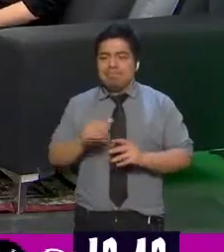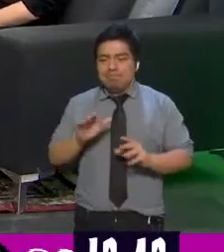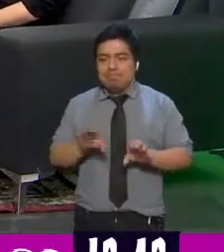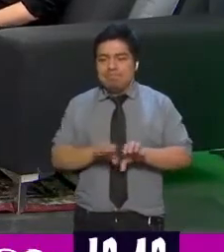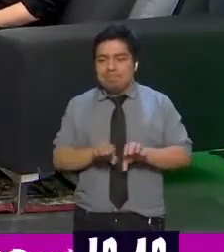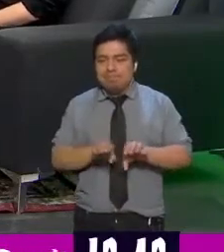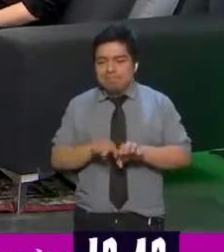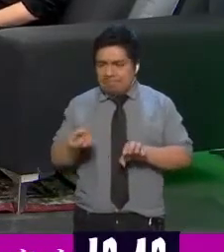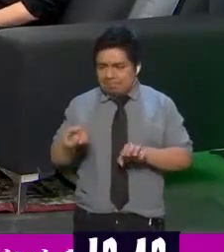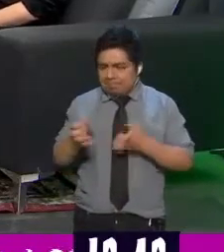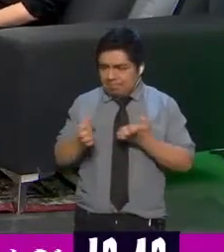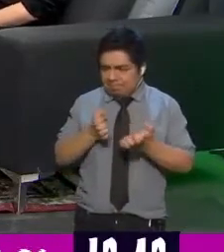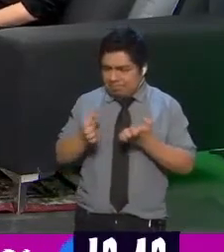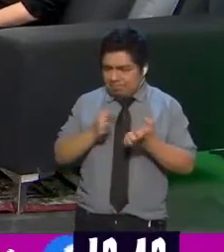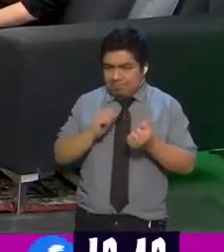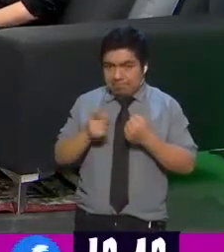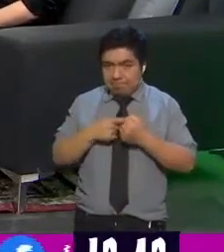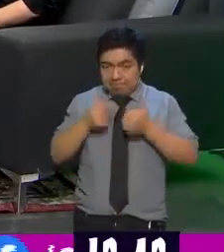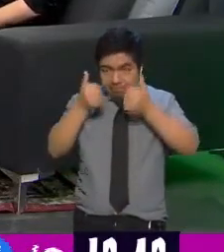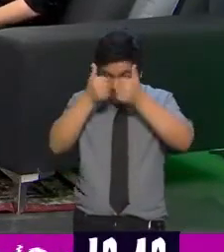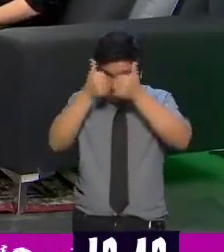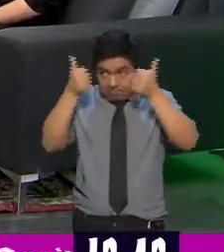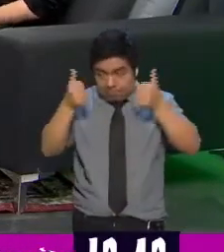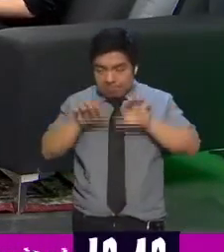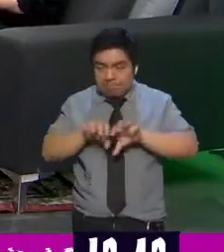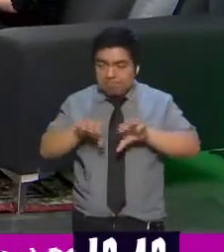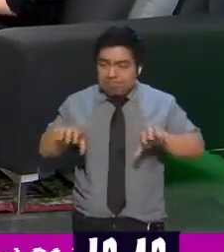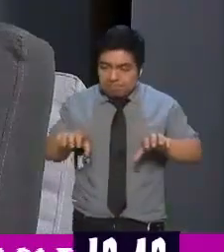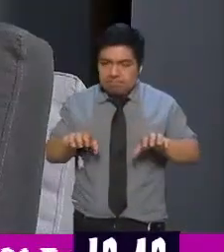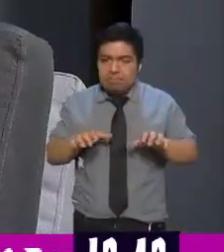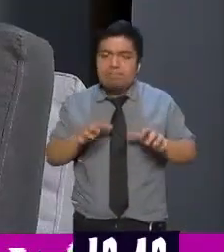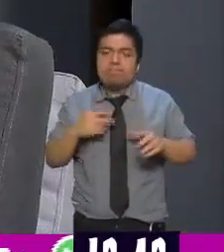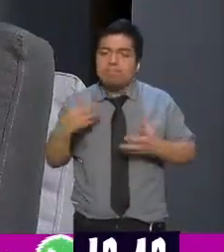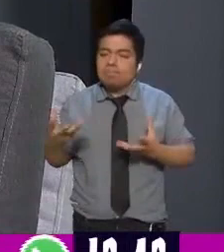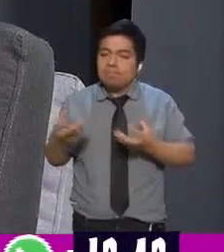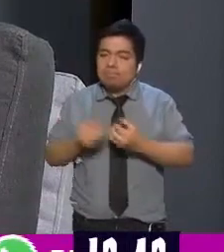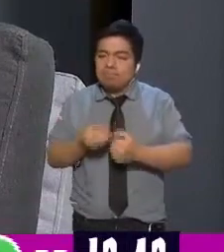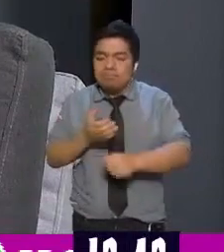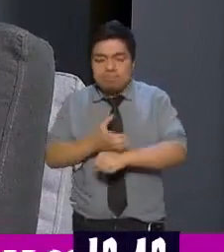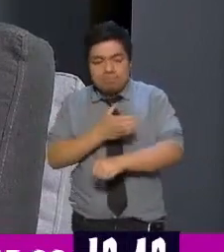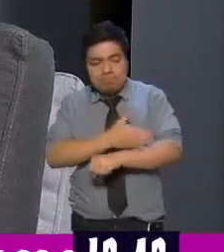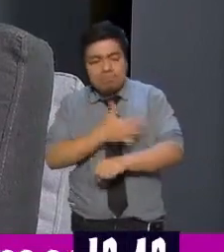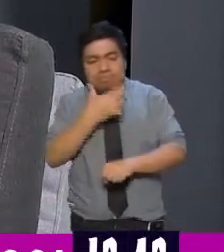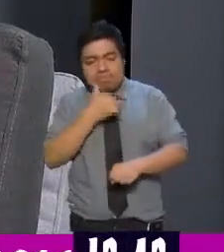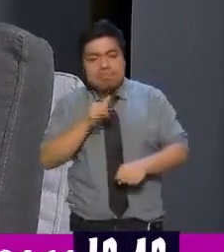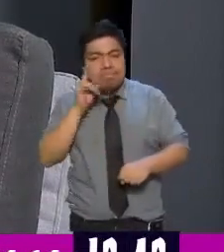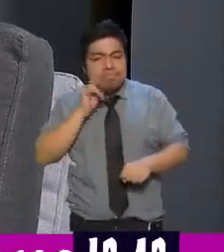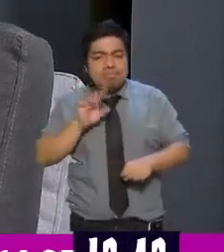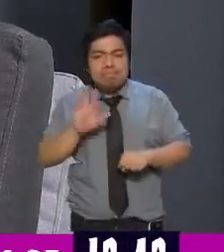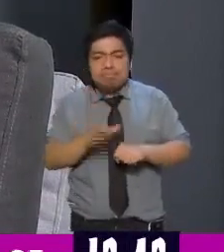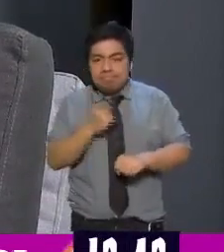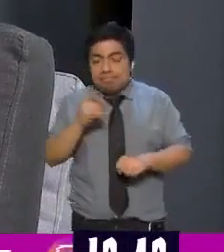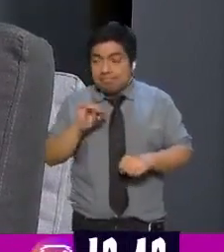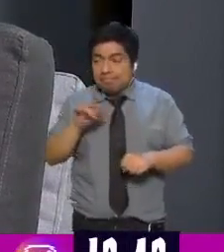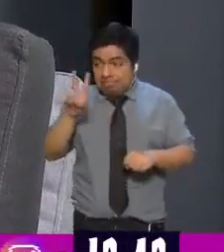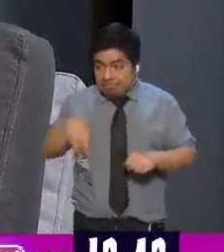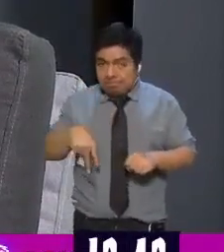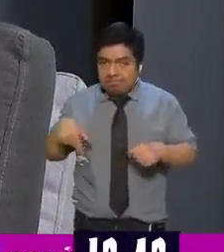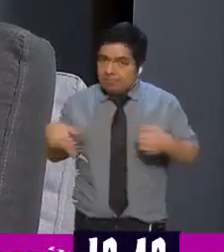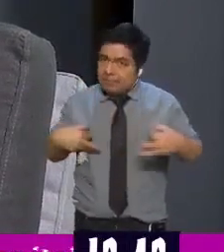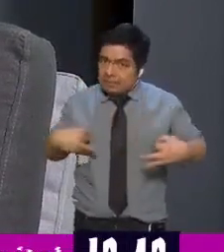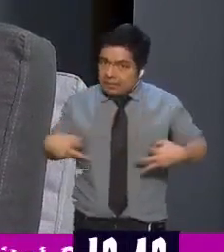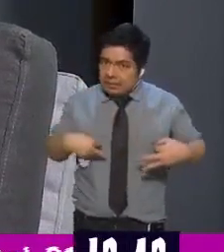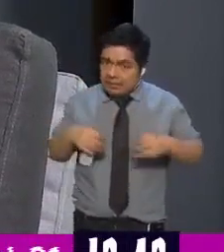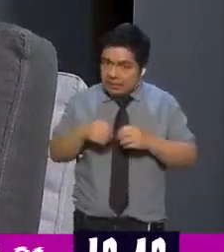¿Tú haces algún ejercicio para distensarte? Pues caliento con mis compañeras, compañeros, porque pues sí, esa es una obra que también, o sea, por